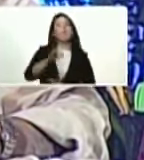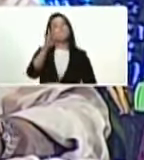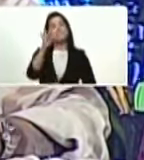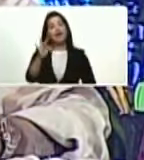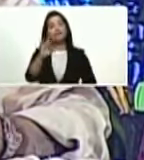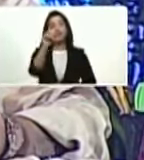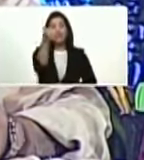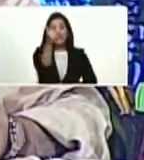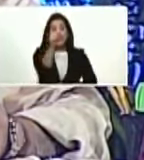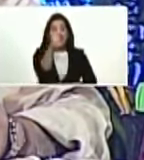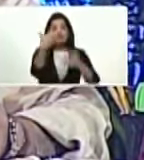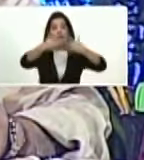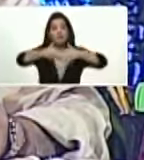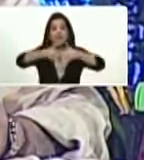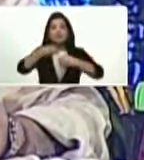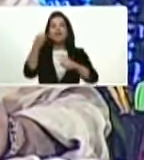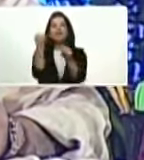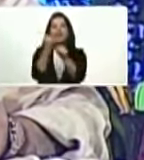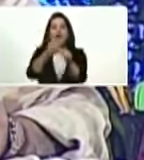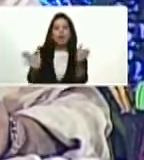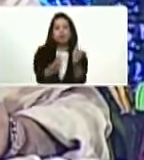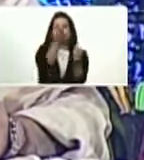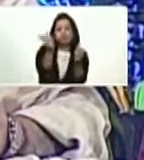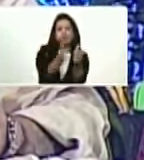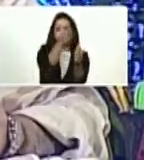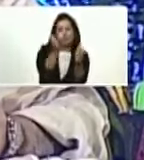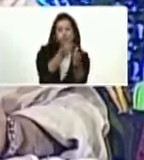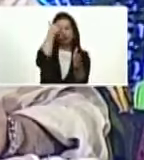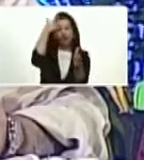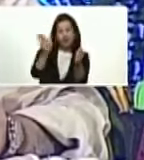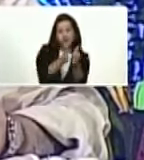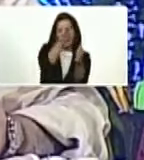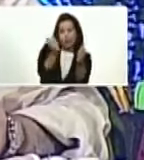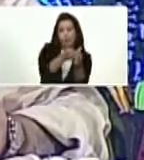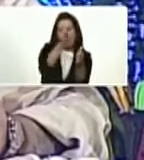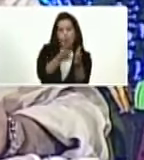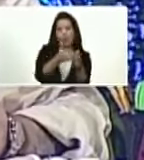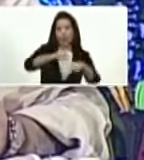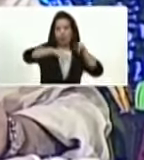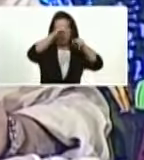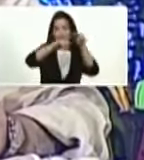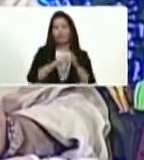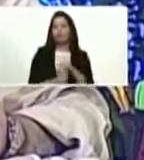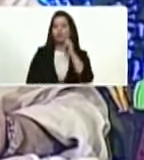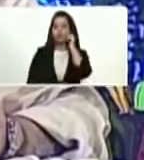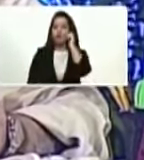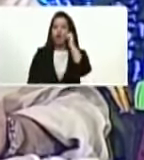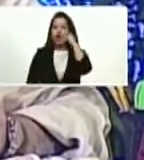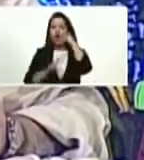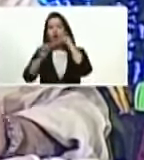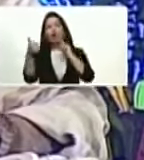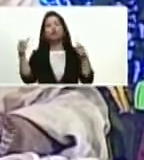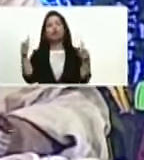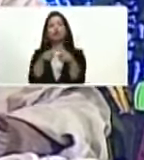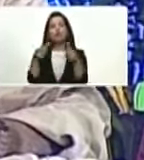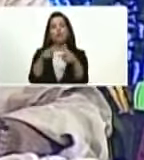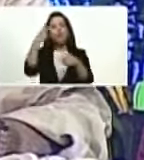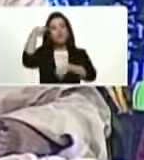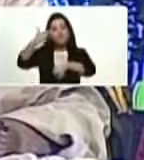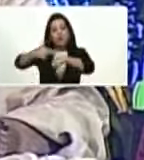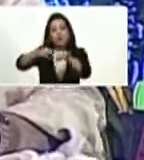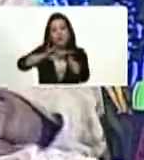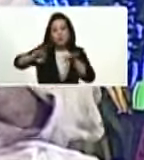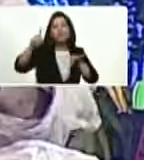plantas cementeras, Complejo Siderúrgico Nacional, etcétera, etcétera, etcétera. Para que, bueno,